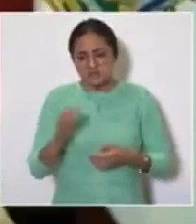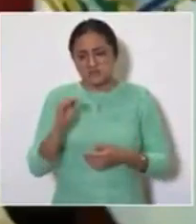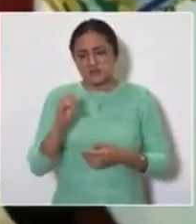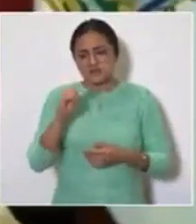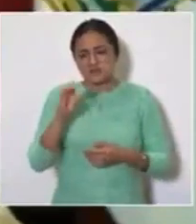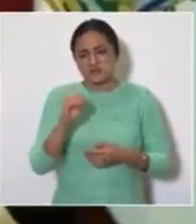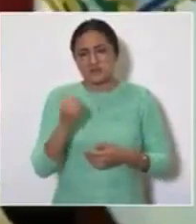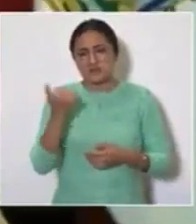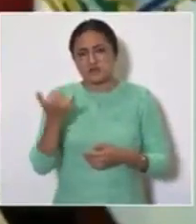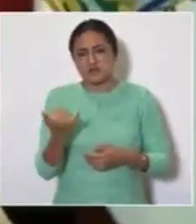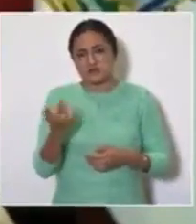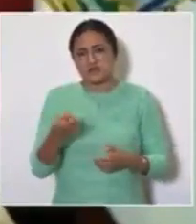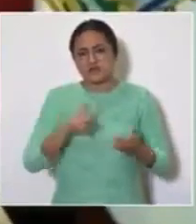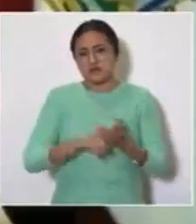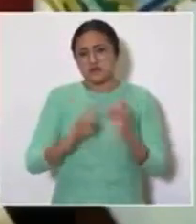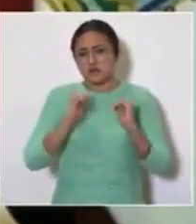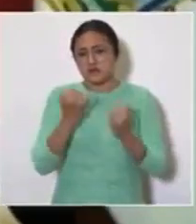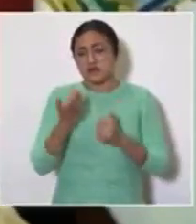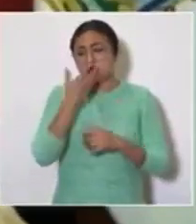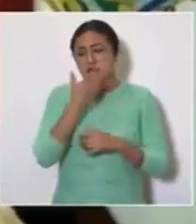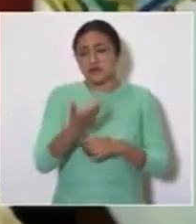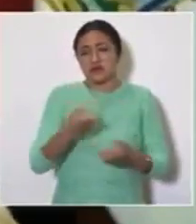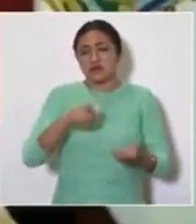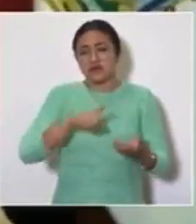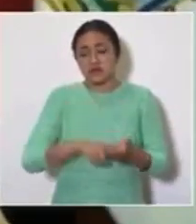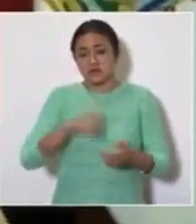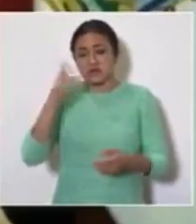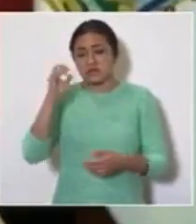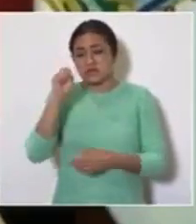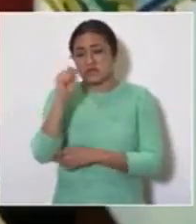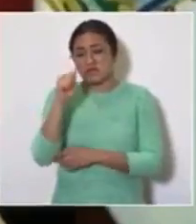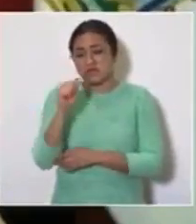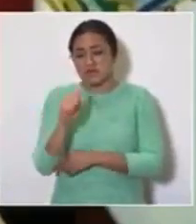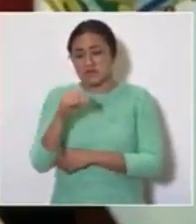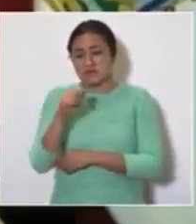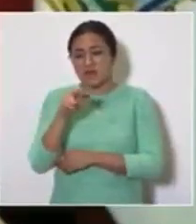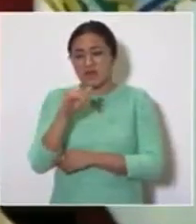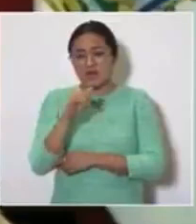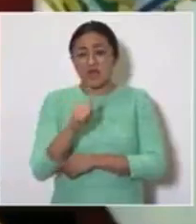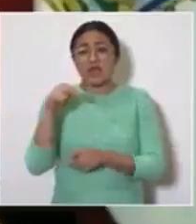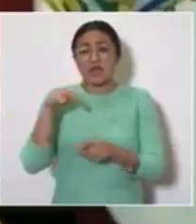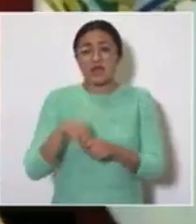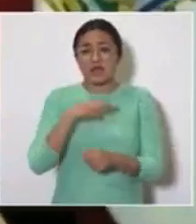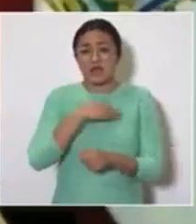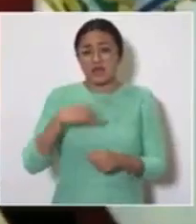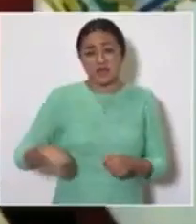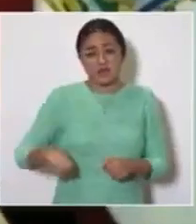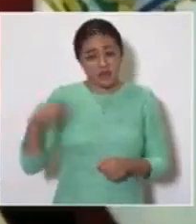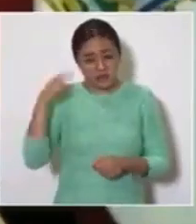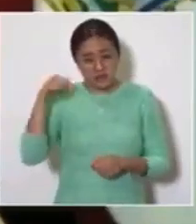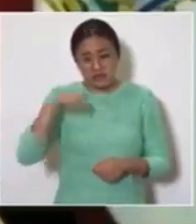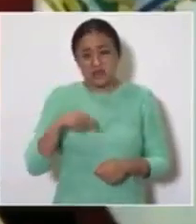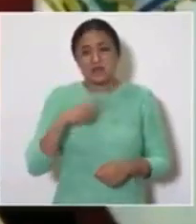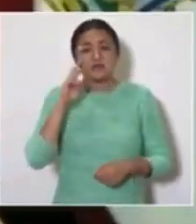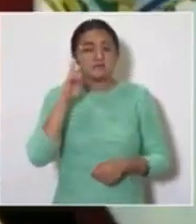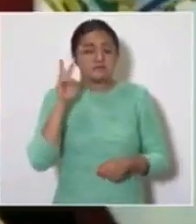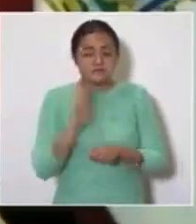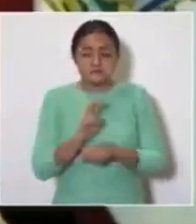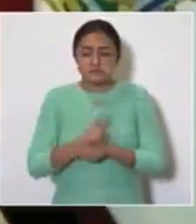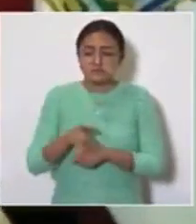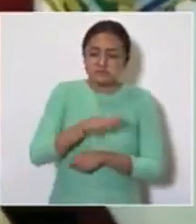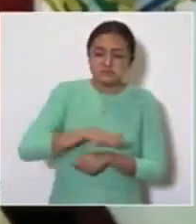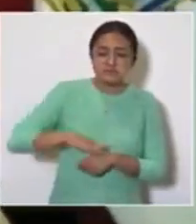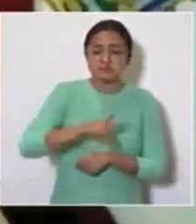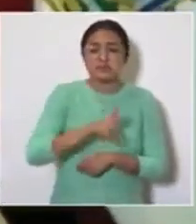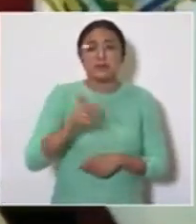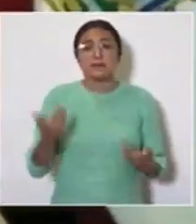esquina Cuitláhuac, de la Junta Auxiliar de Santa María Xonacatepec, aquí en el municipio de Puebla. Se hicieron recorridos y se acordonó la